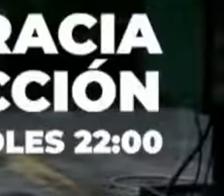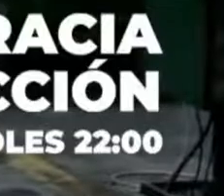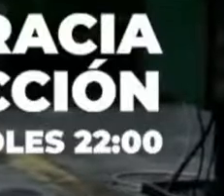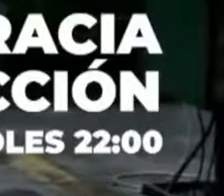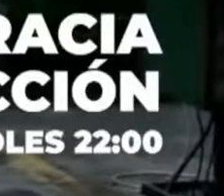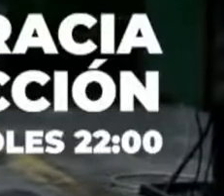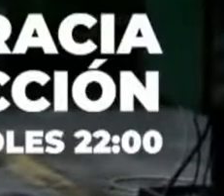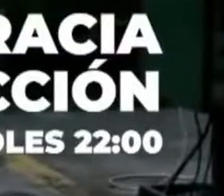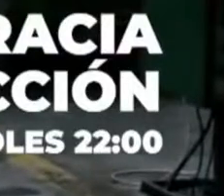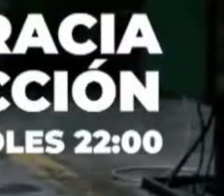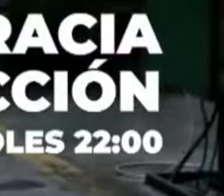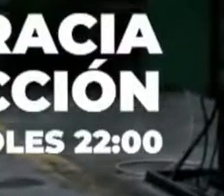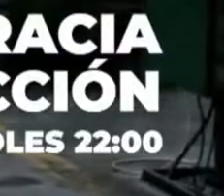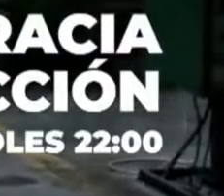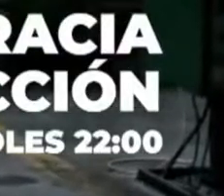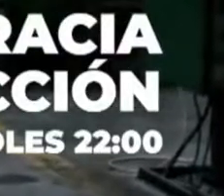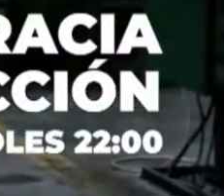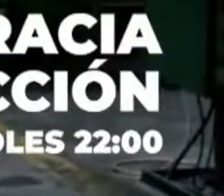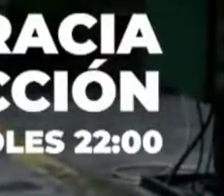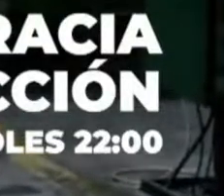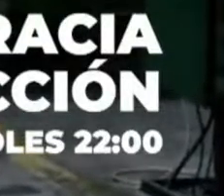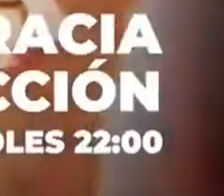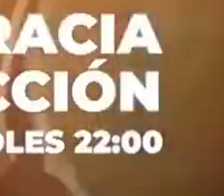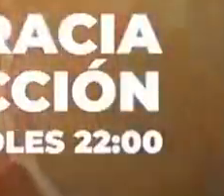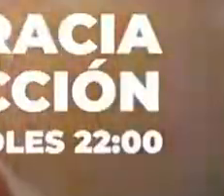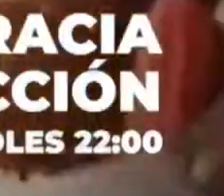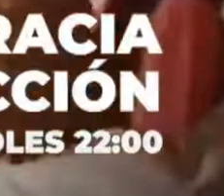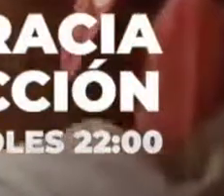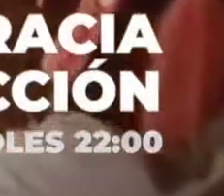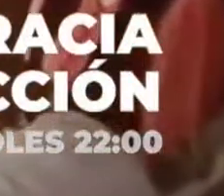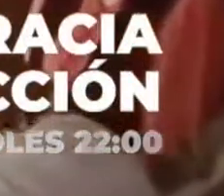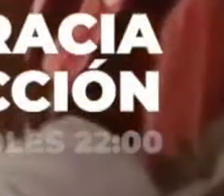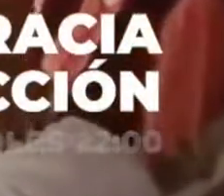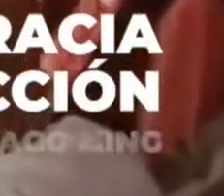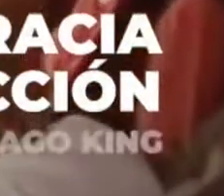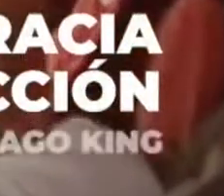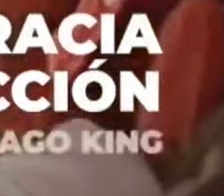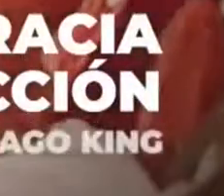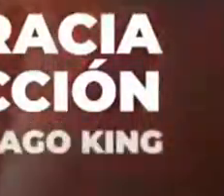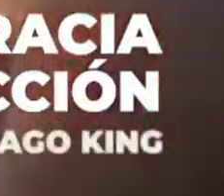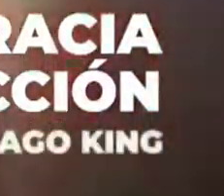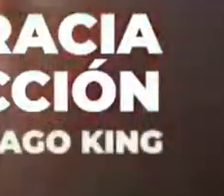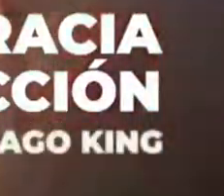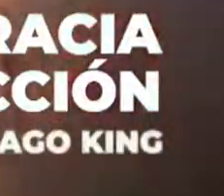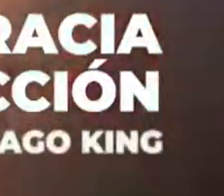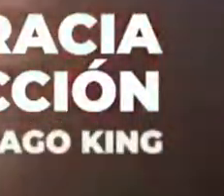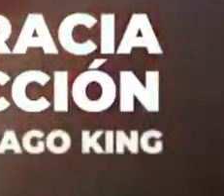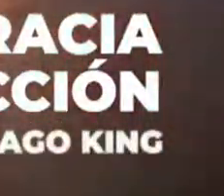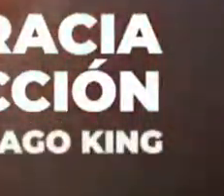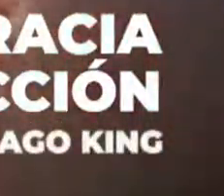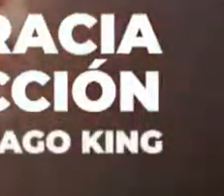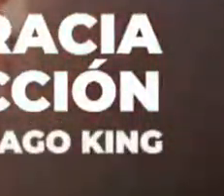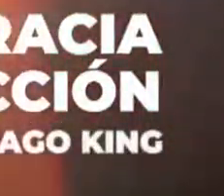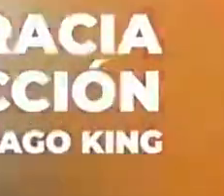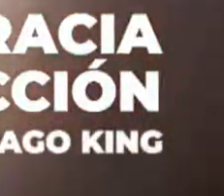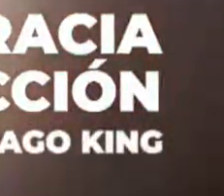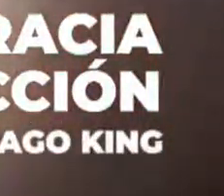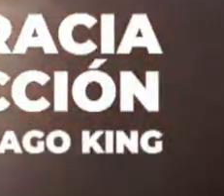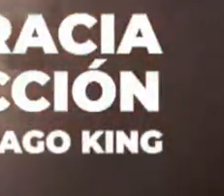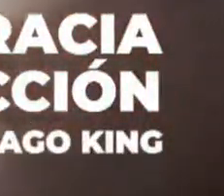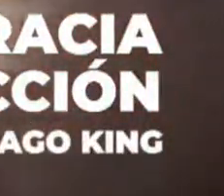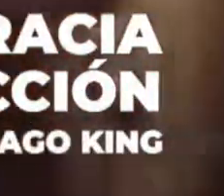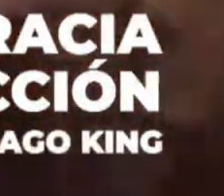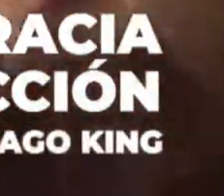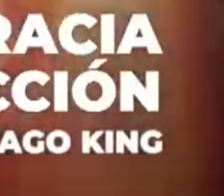Este martes y miércoles presentamos DEC, Democracia en Construcción, una producción dirigida por Santiago King,